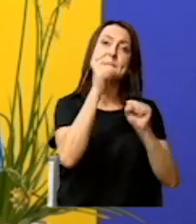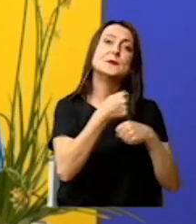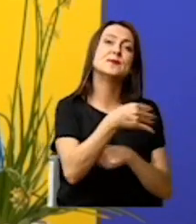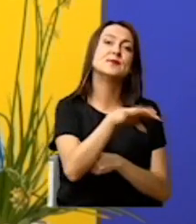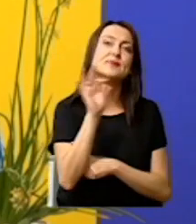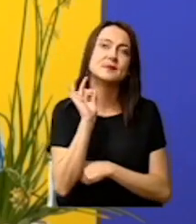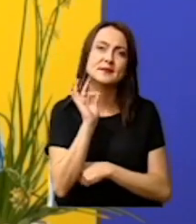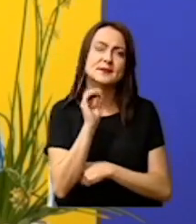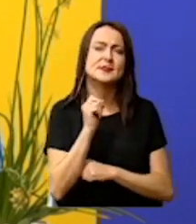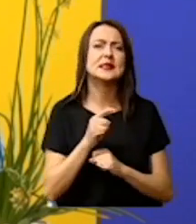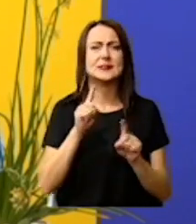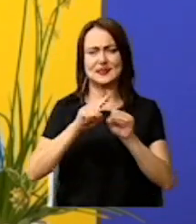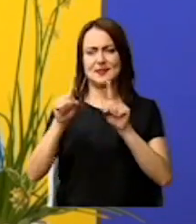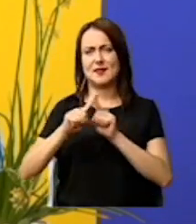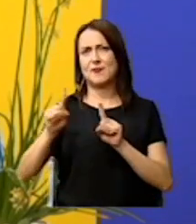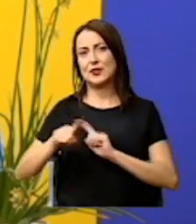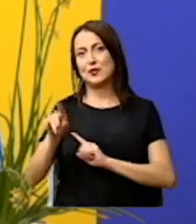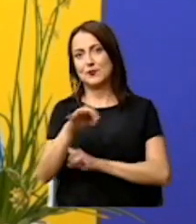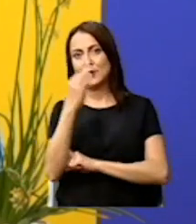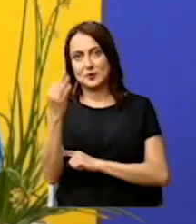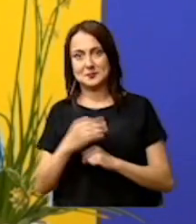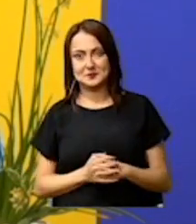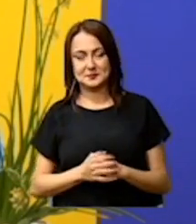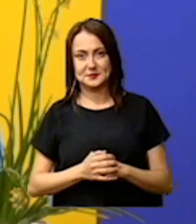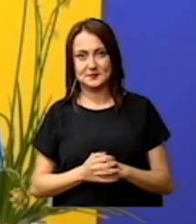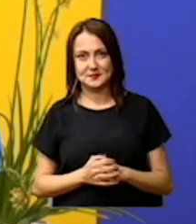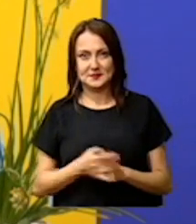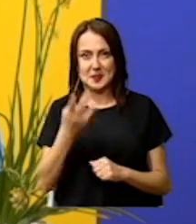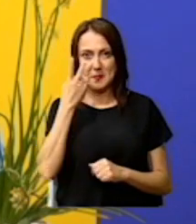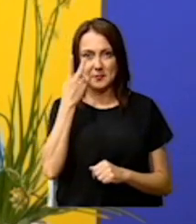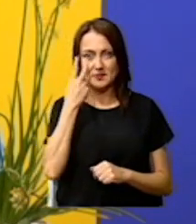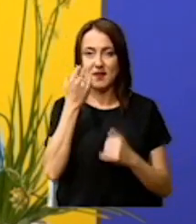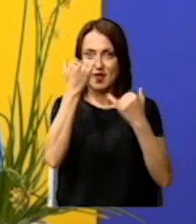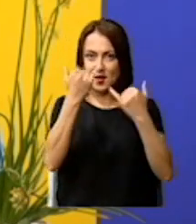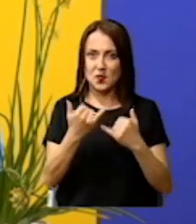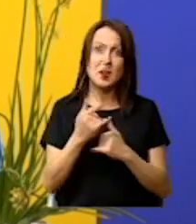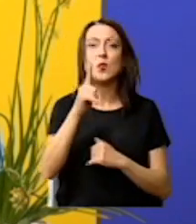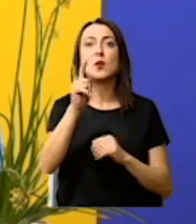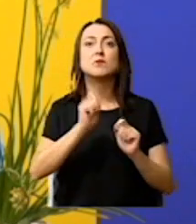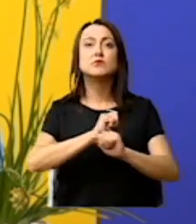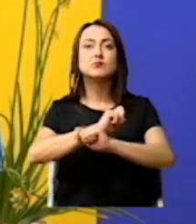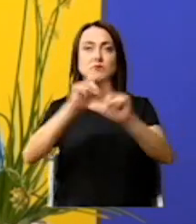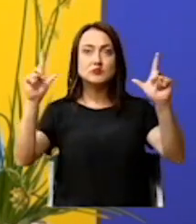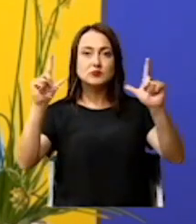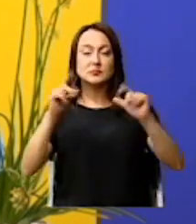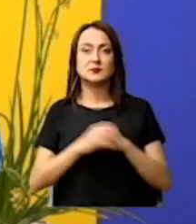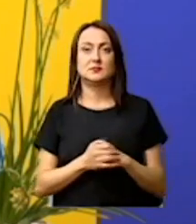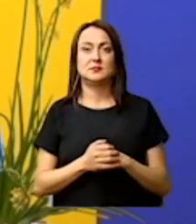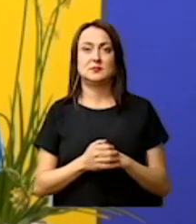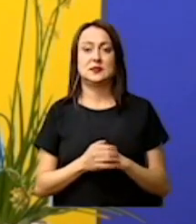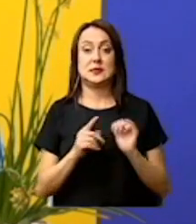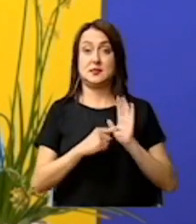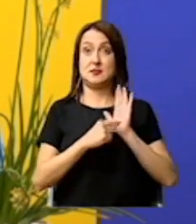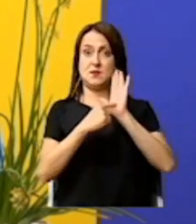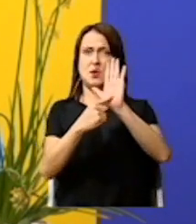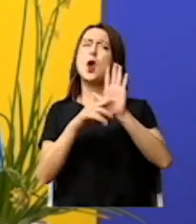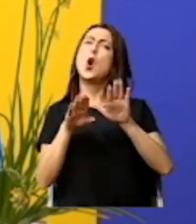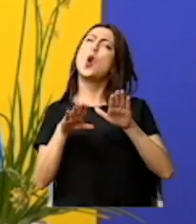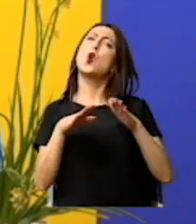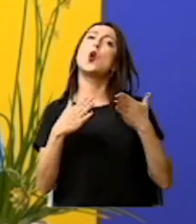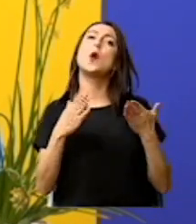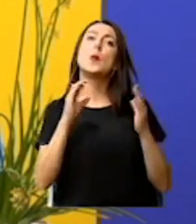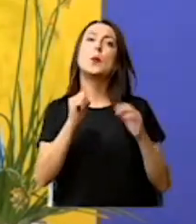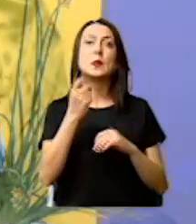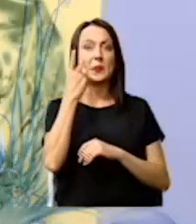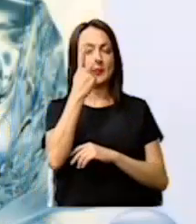encontrar de diferentes maneras. Vamos a ver ahora unas imágenes donde se demuestra cómo podemos ver